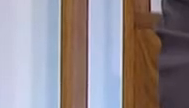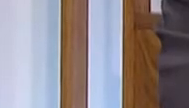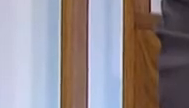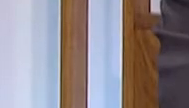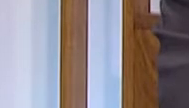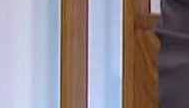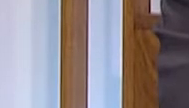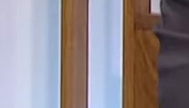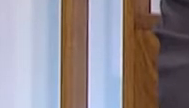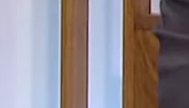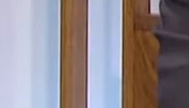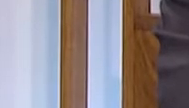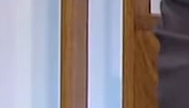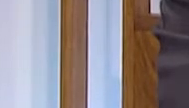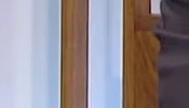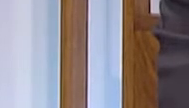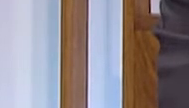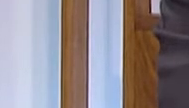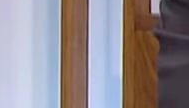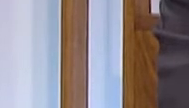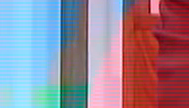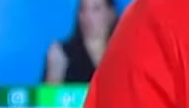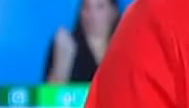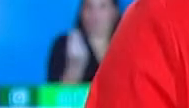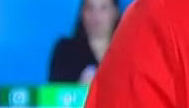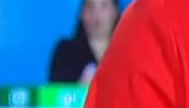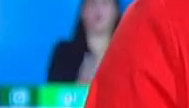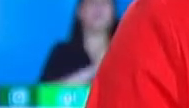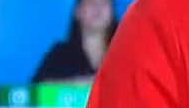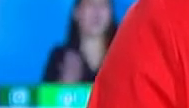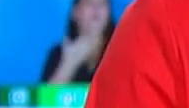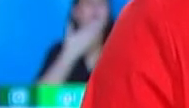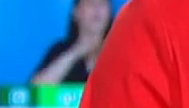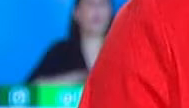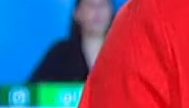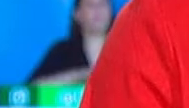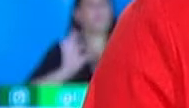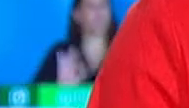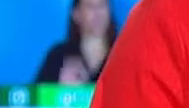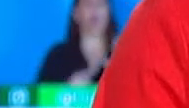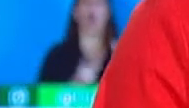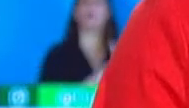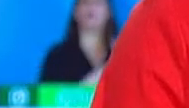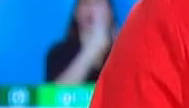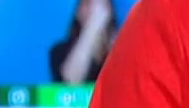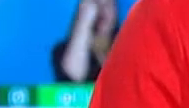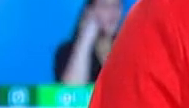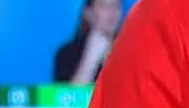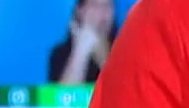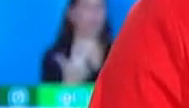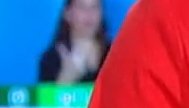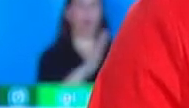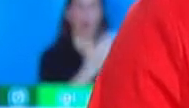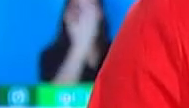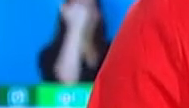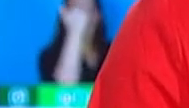me parece que de alguna manera responde a lo que fue esta coalición electoral, ¿no? En el sentido de